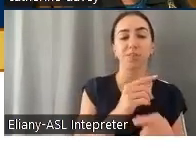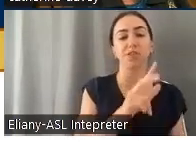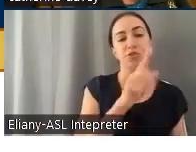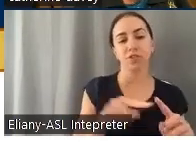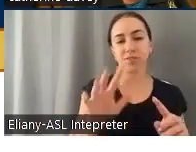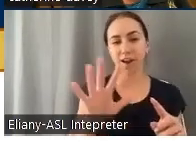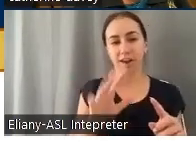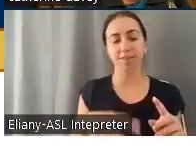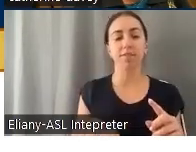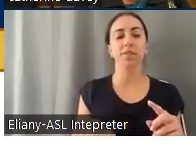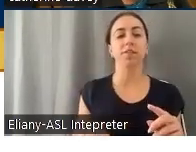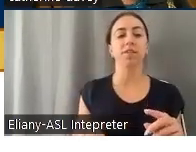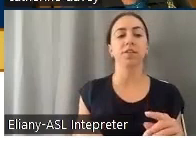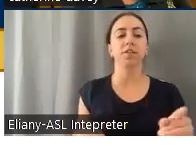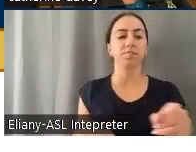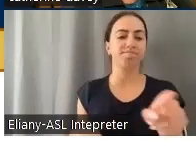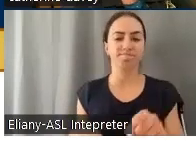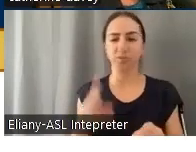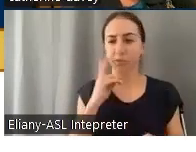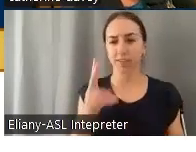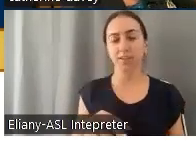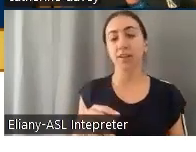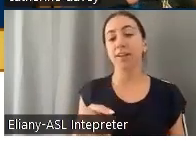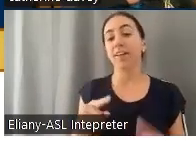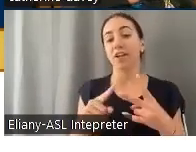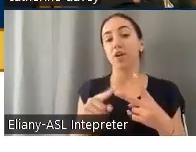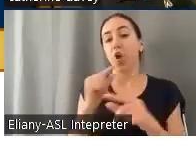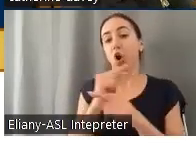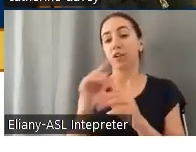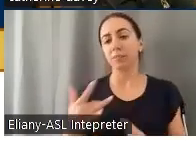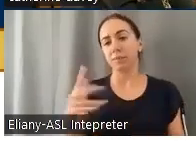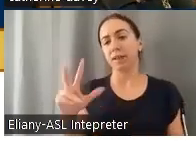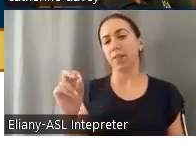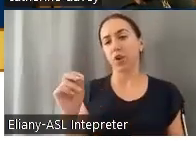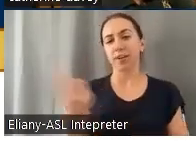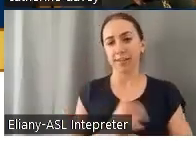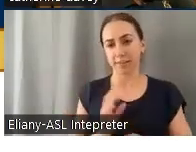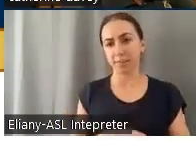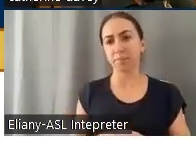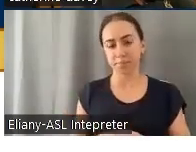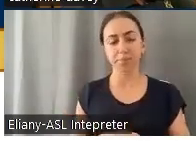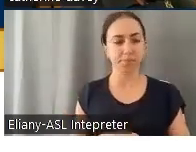y una abogacía tutelar, aquí pueden ver que típicamente se puede hacer en alrededor de 30 días.